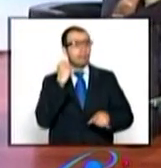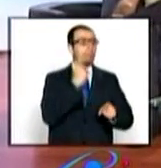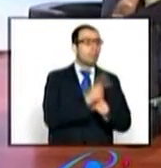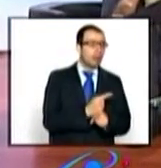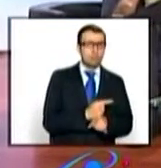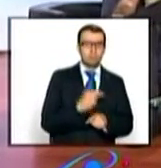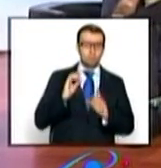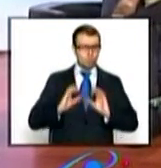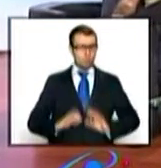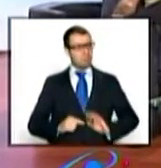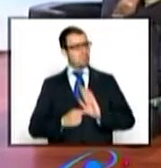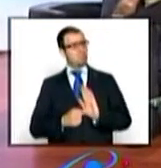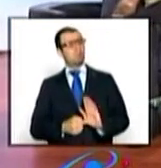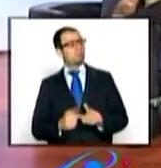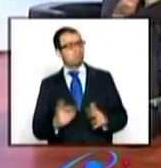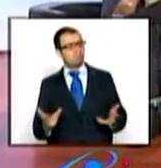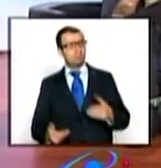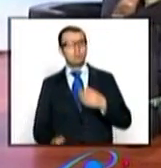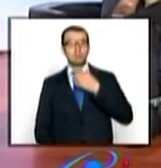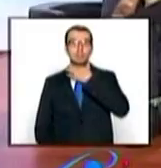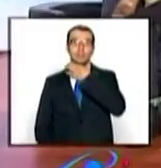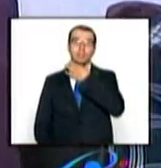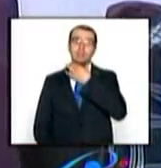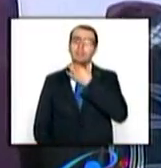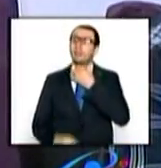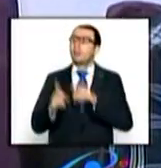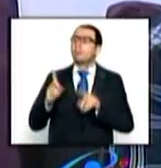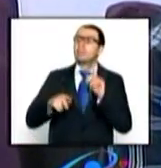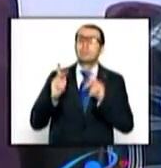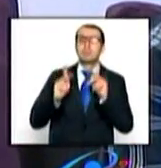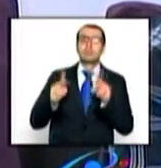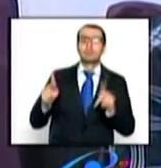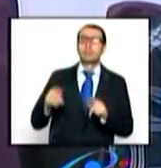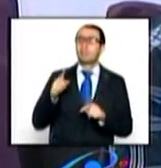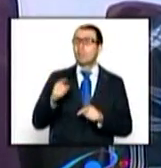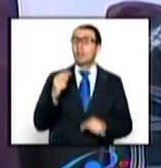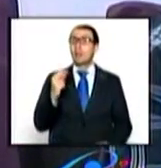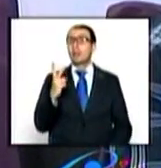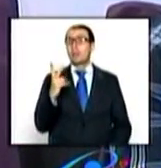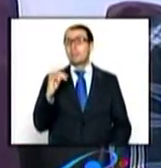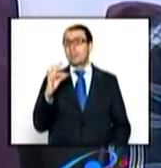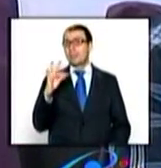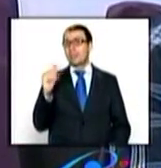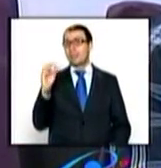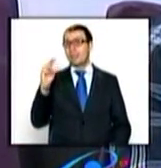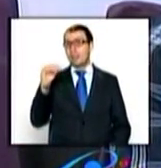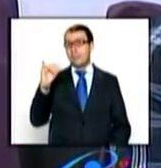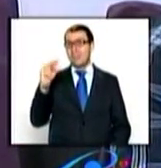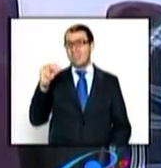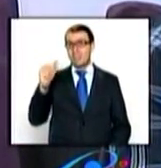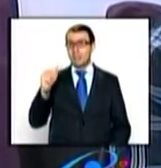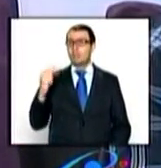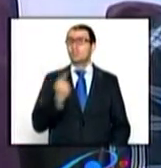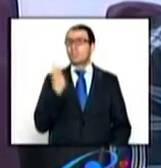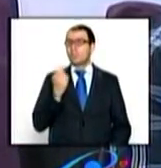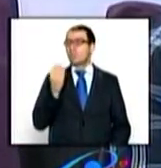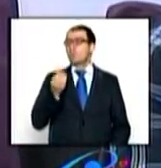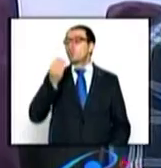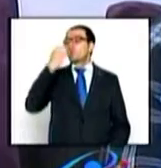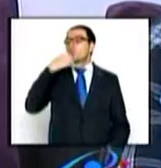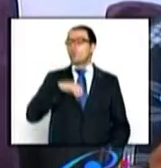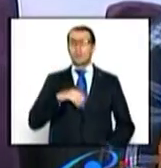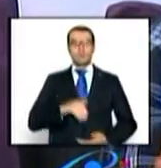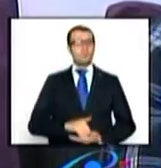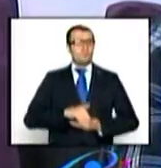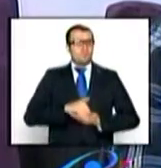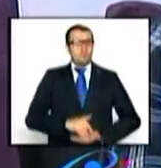realidad, muchas veces las personas piensan de que las vitaminas son para engordarnos o para sentirnos más fuertes o le dan propiedades que